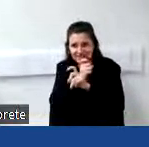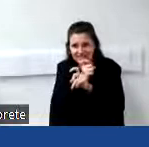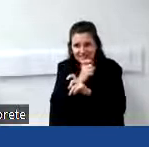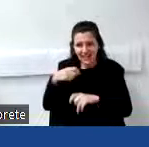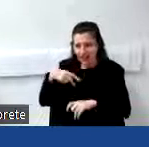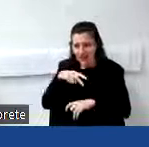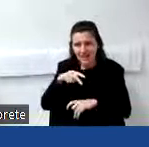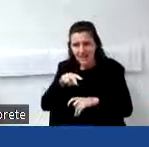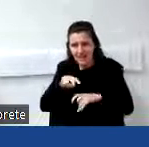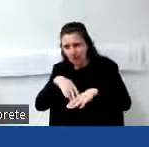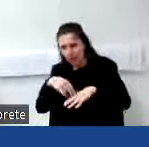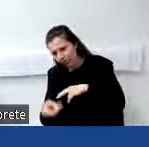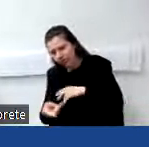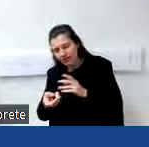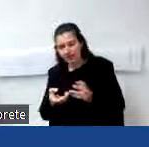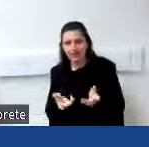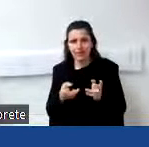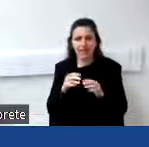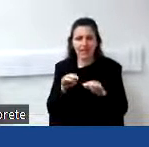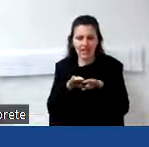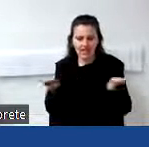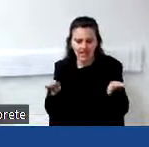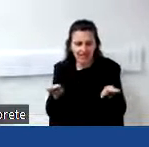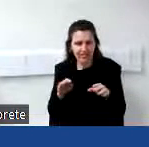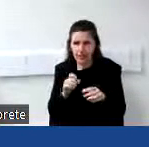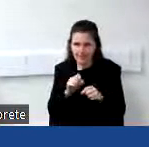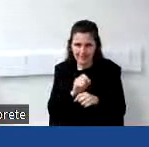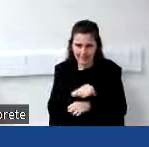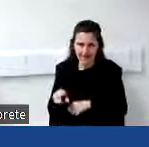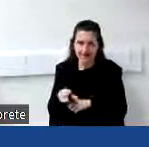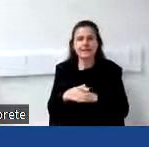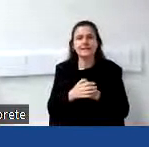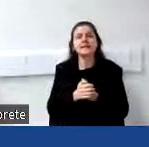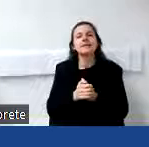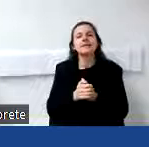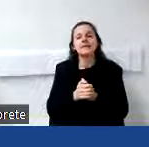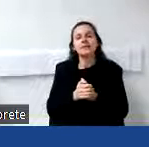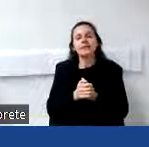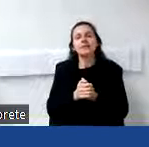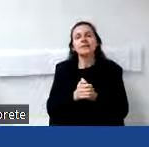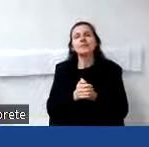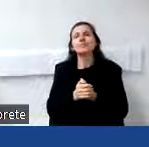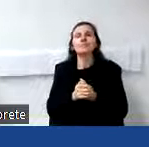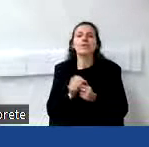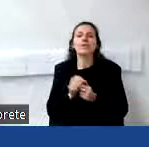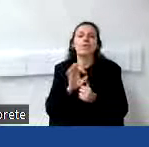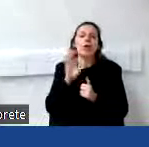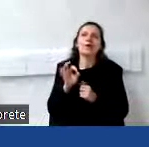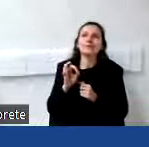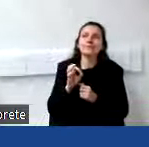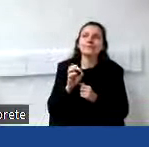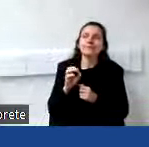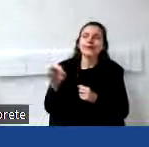zonas cercanas a los centros de salud o generar estos itinerarios, ¿no? Bueno, llevo una persona de tal lugar,